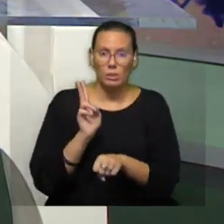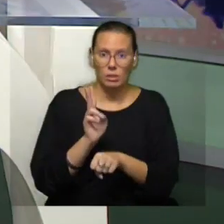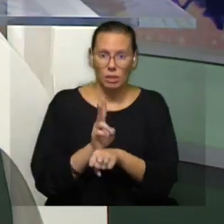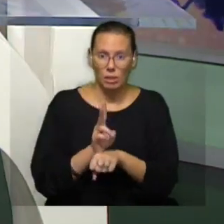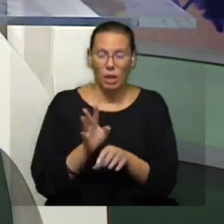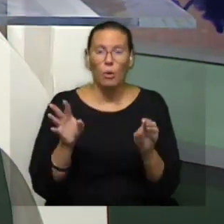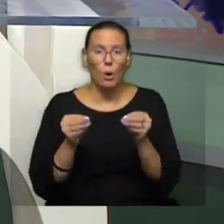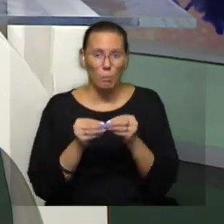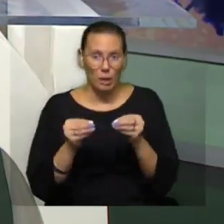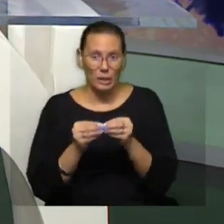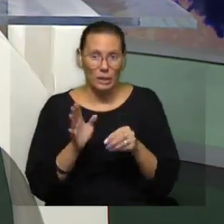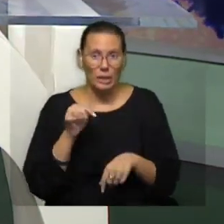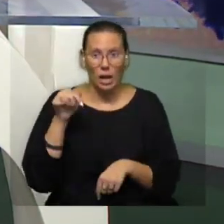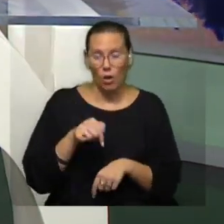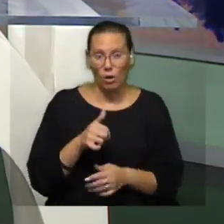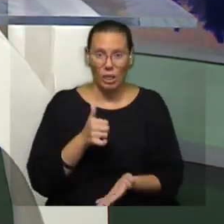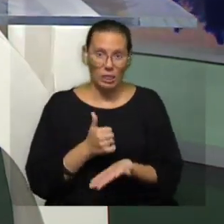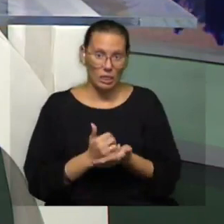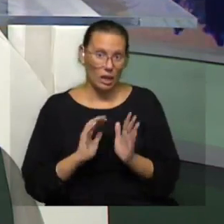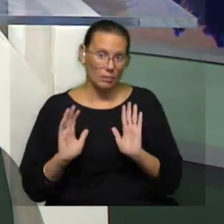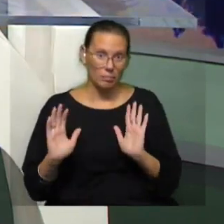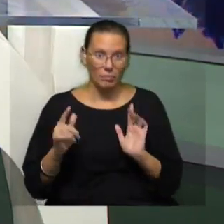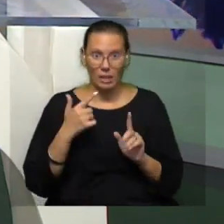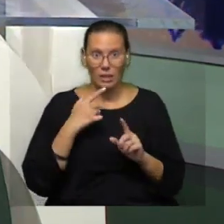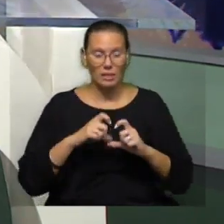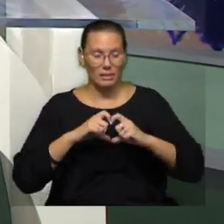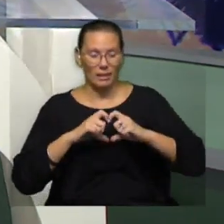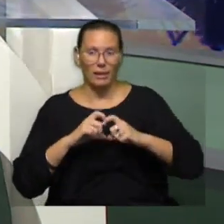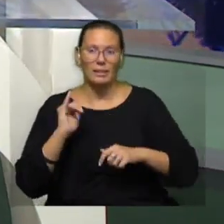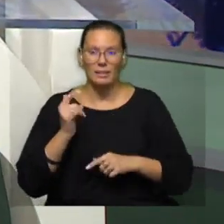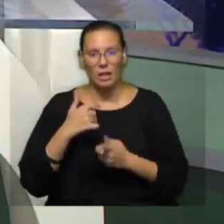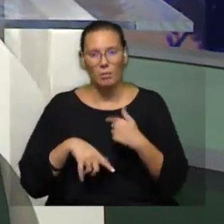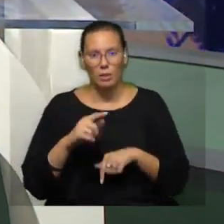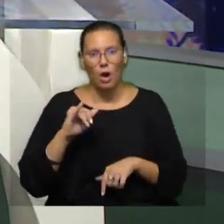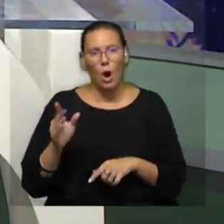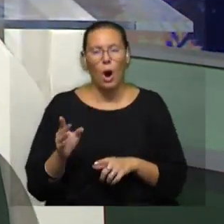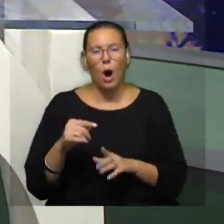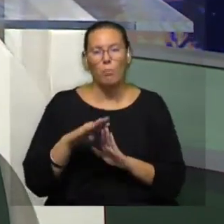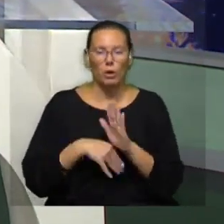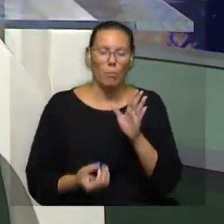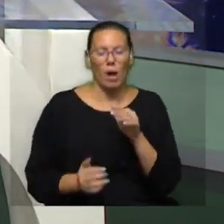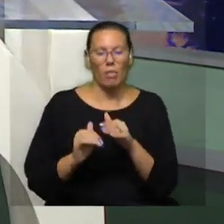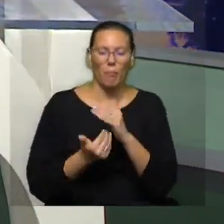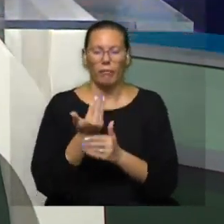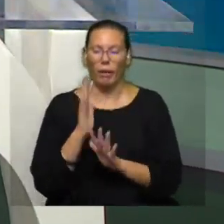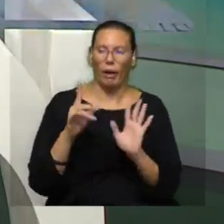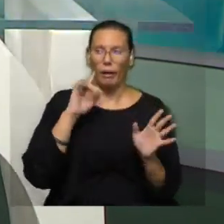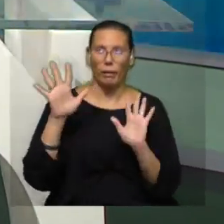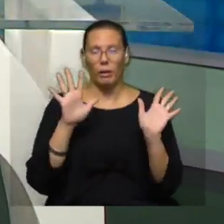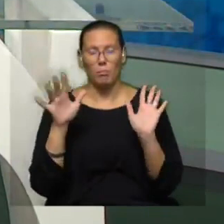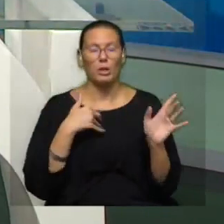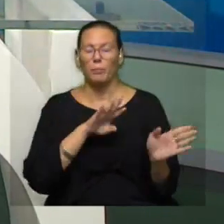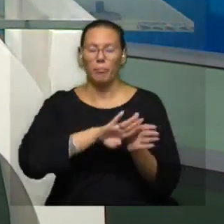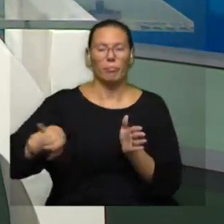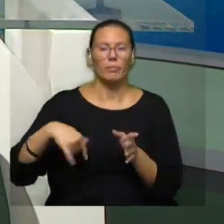a una compañera que está hoy acá. Sí, le hace así como corazoncito, pero nada, ya tiene programas de la mañana. Está bueno, con vamos a lo que importa, que no